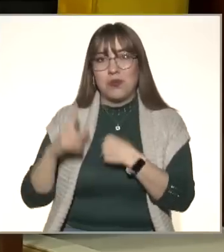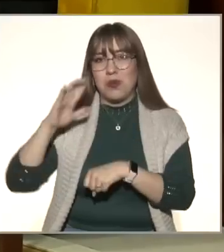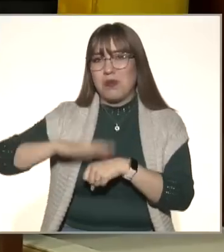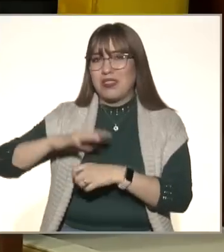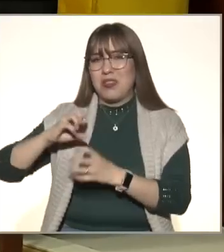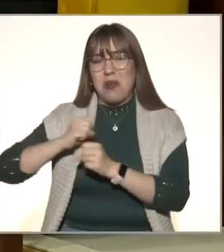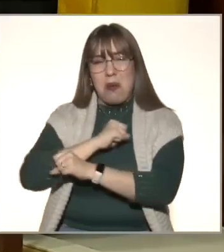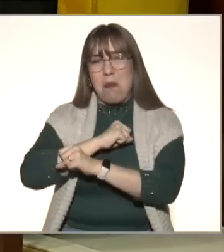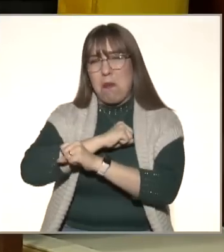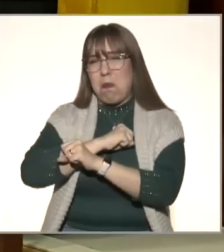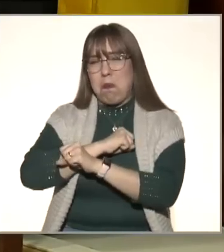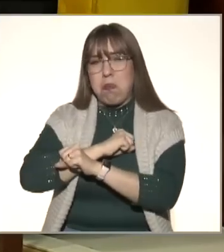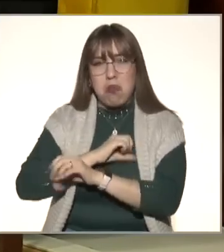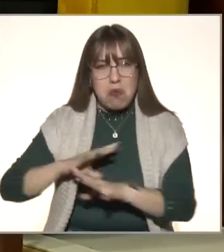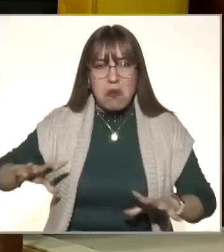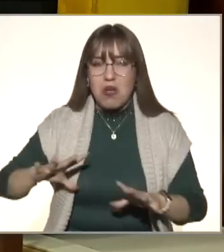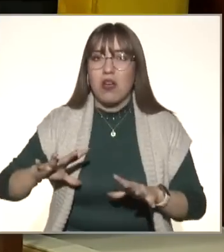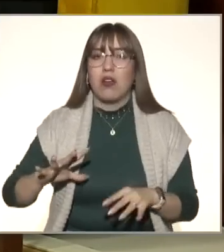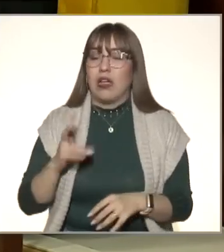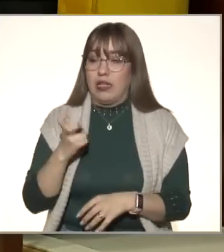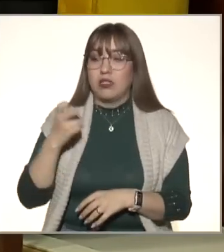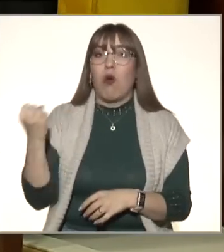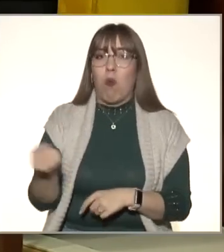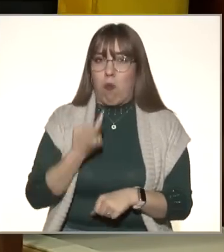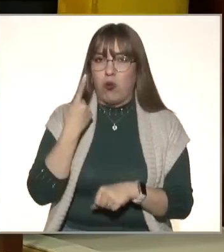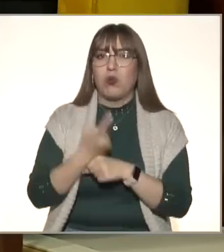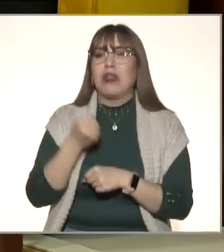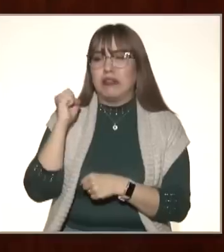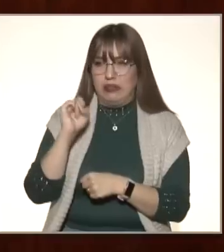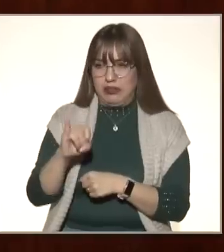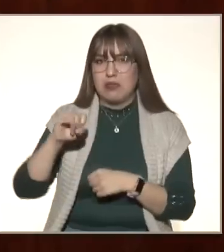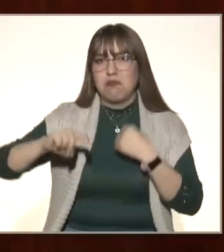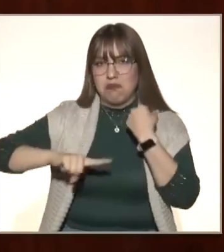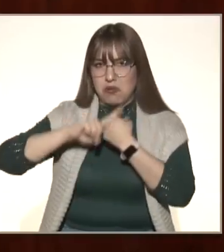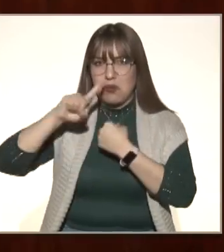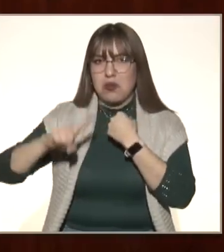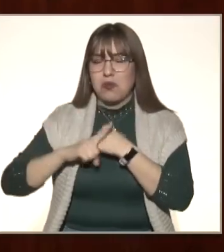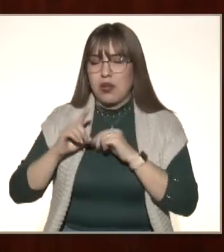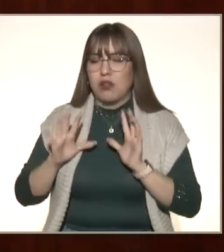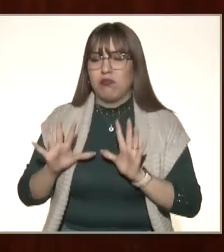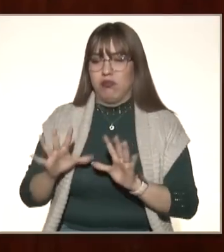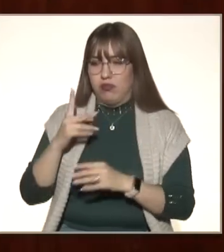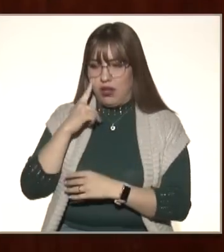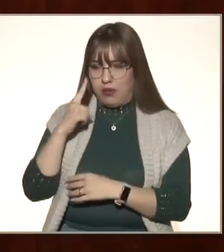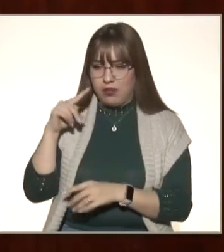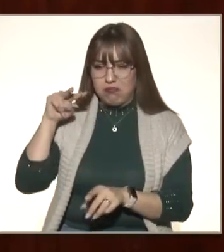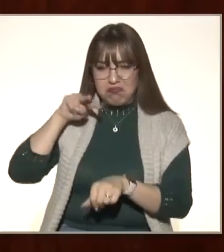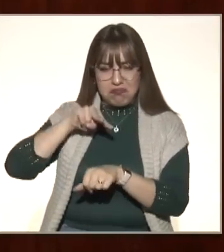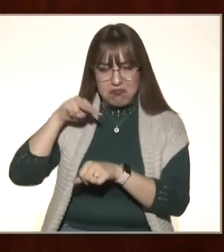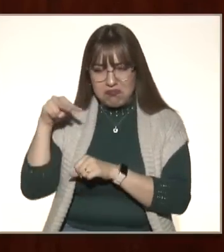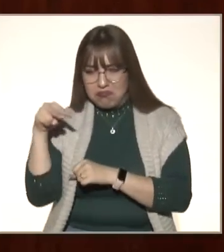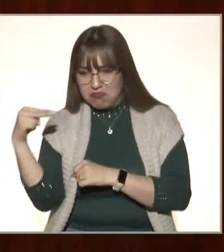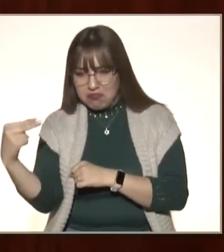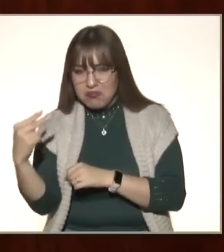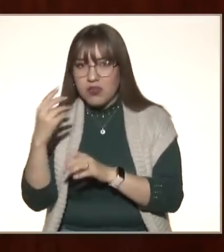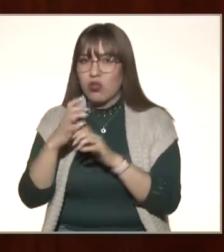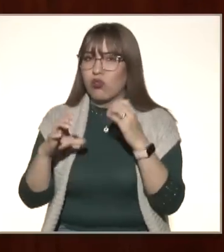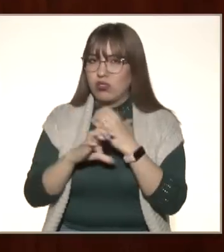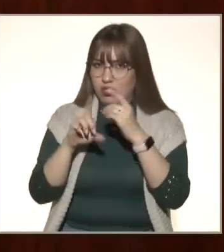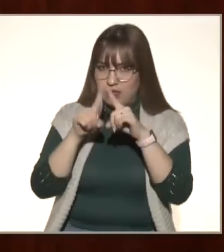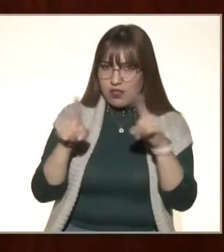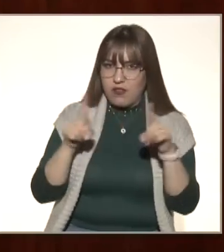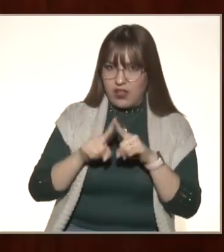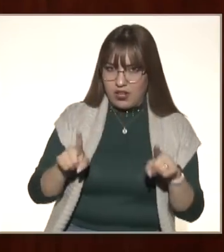a mí me parece sí una oportunidad para abrazar el conflicto y entonces gestionarlo de maneras distintas, ¿no? ¿Cuáles son